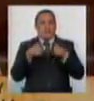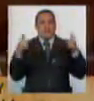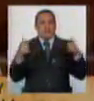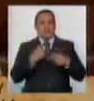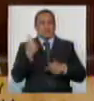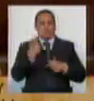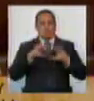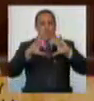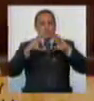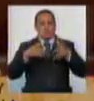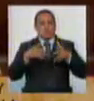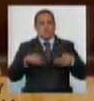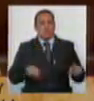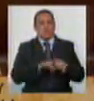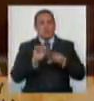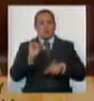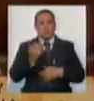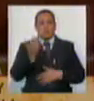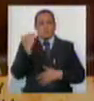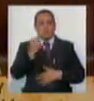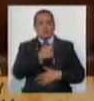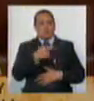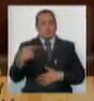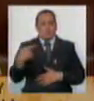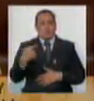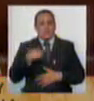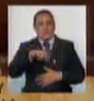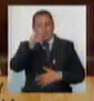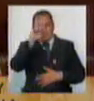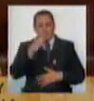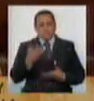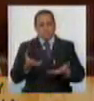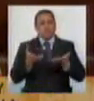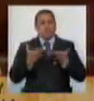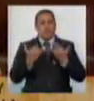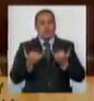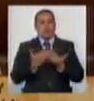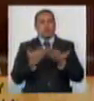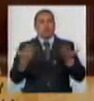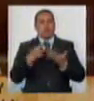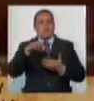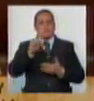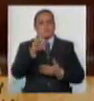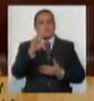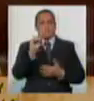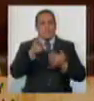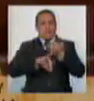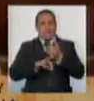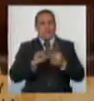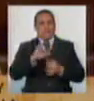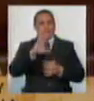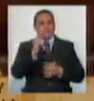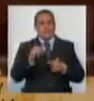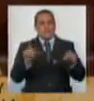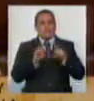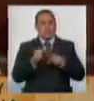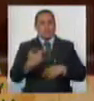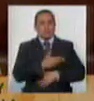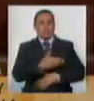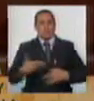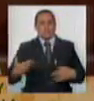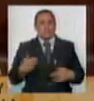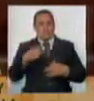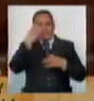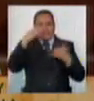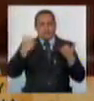mundo. Hace pocas semanas, el Perú recibió en la ciudad de Paracas, en Ica, a los presidentes de